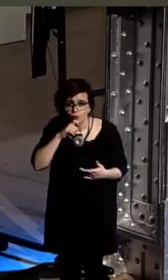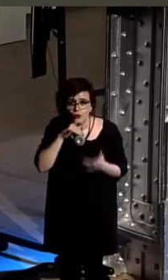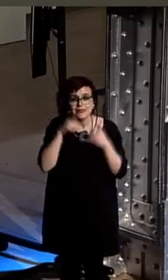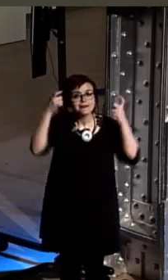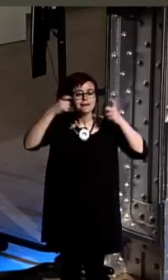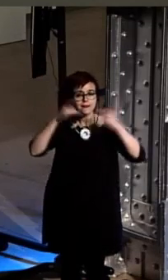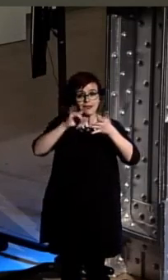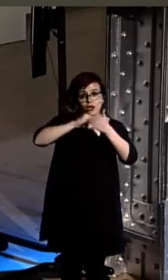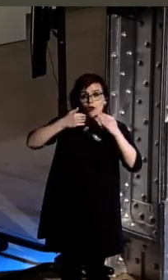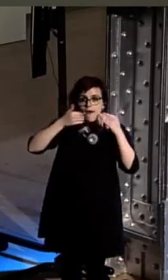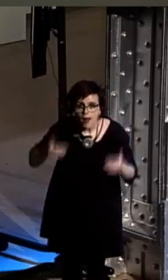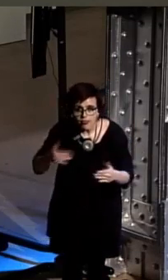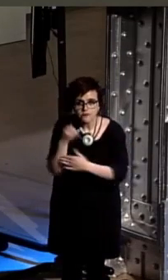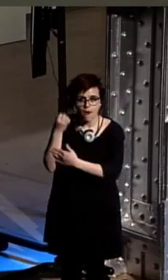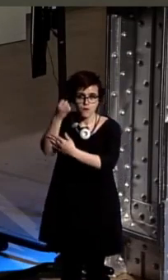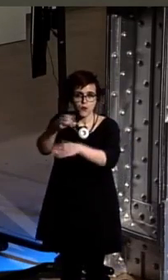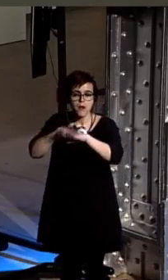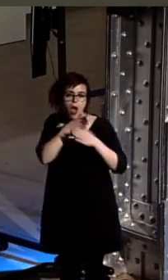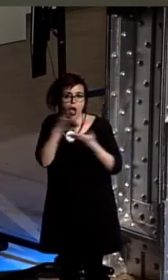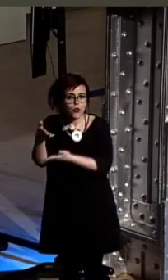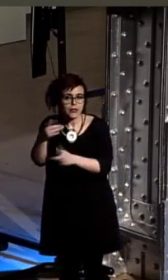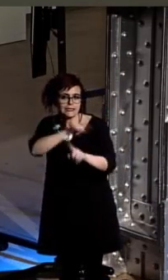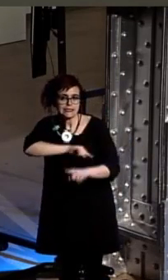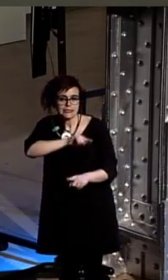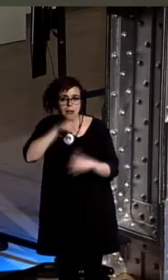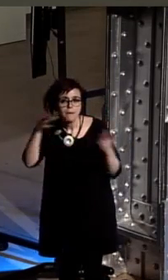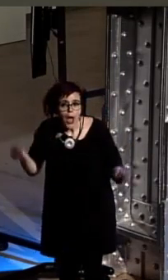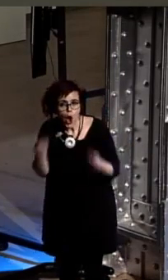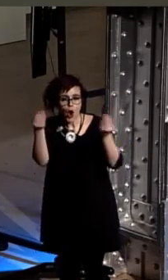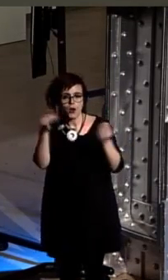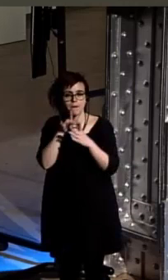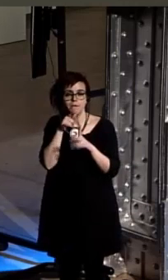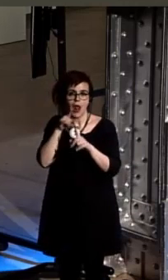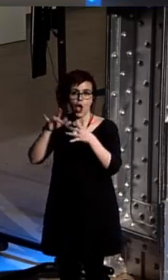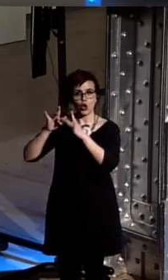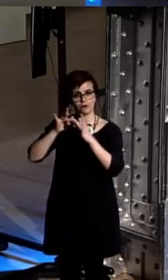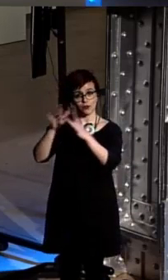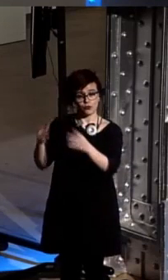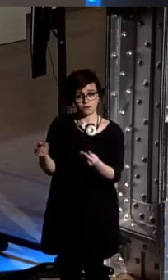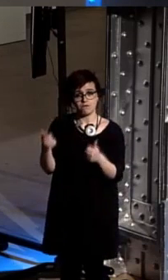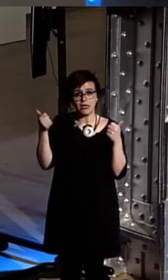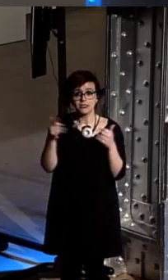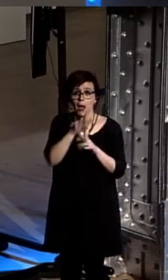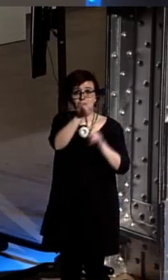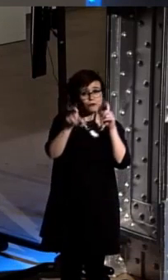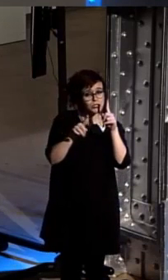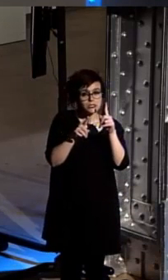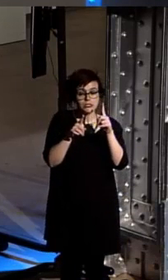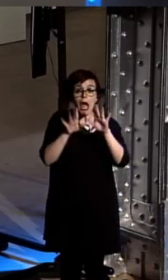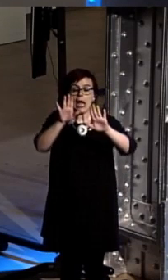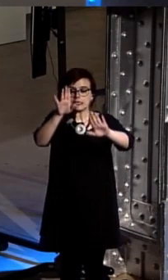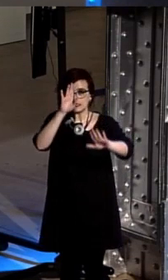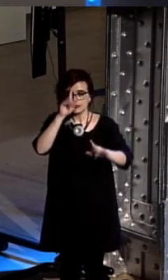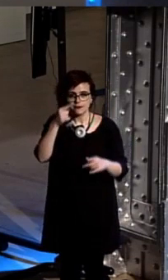poder utilizar tecnología para ayudarnos a sentirnos mejor, ¿no?, y a sentirnos más conectados. Dos últimas preguntas. No, por